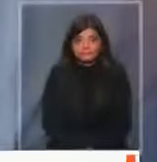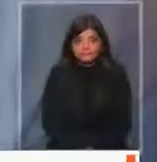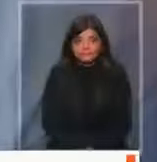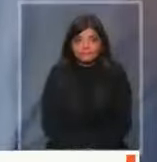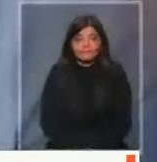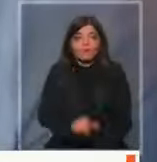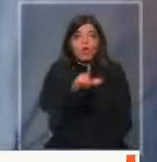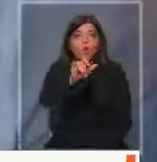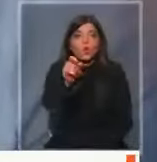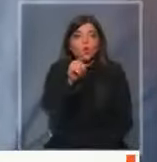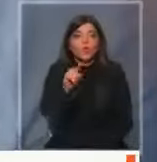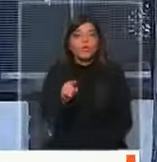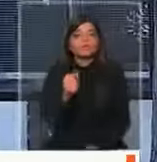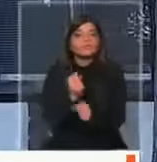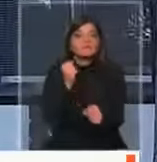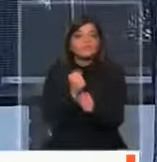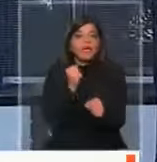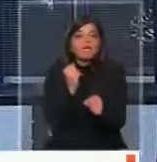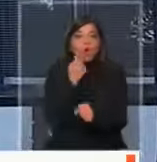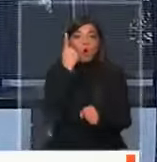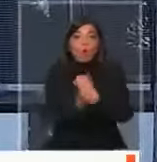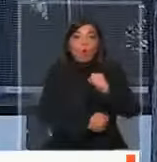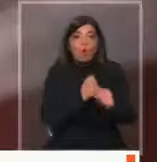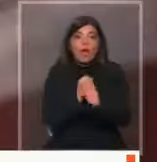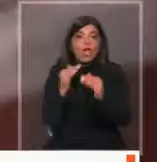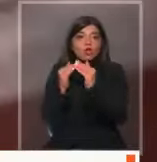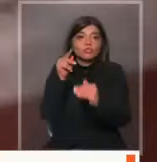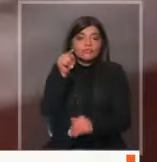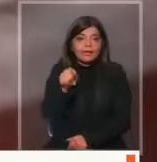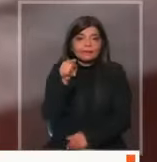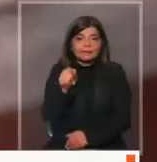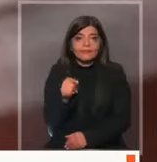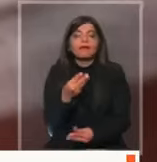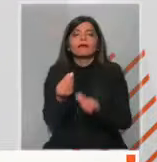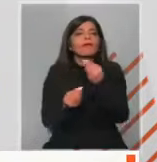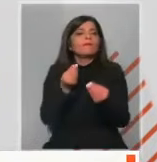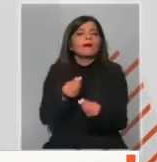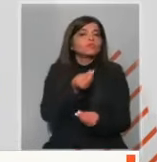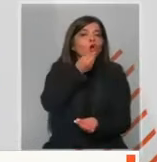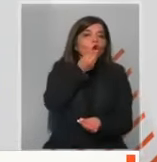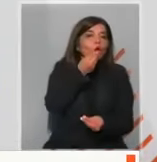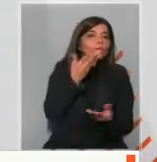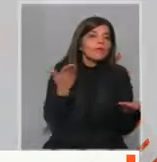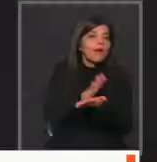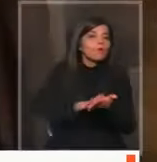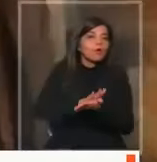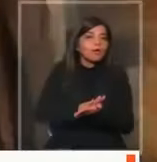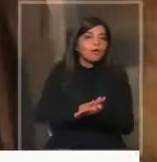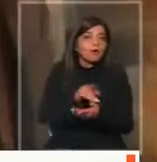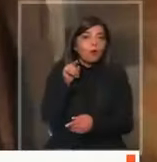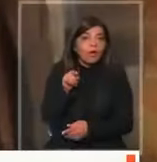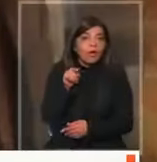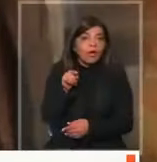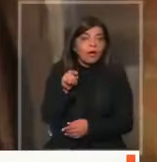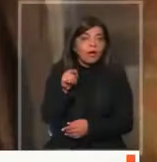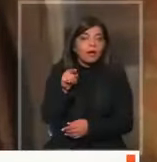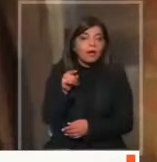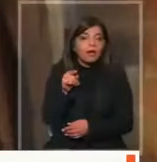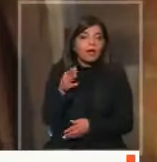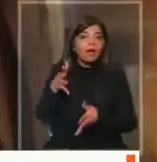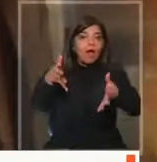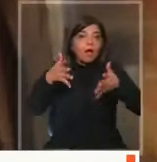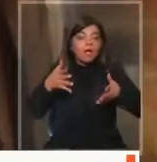Luis Contreras trabajó casi un año en esta residencia. ¿Qué pasaba con la comida, con los alimentos? Bueno, generalmente ellos llegaban a las